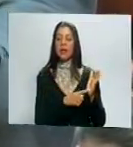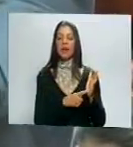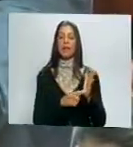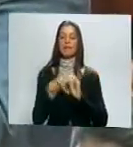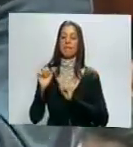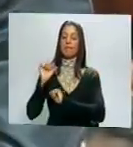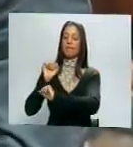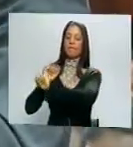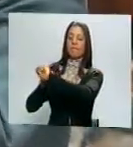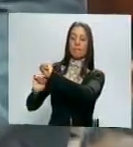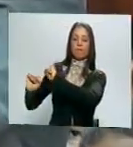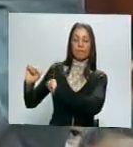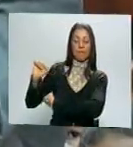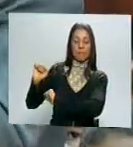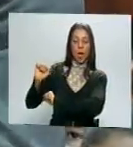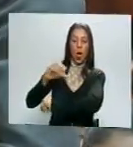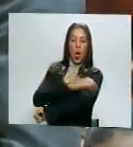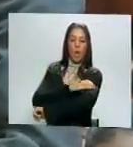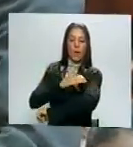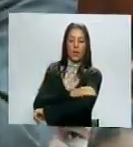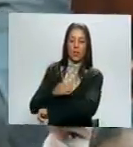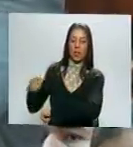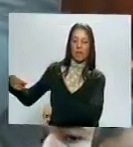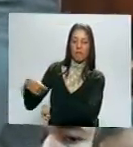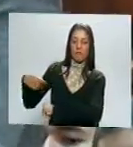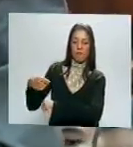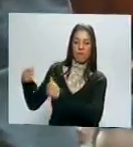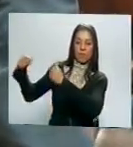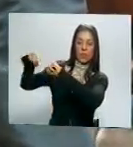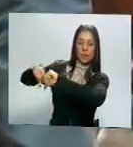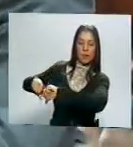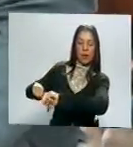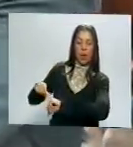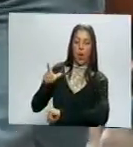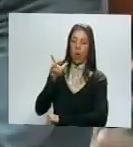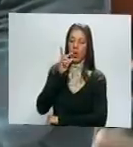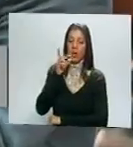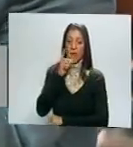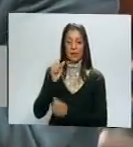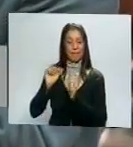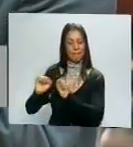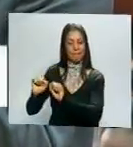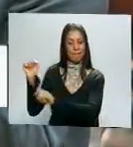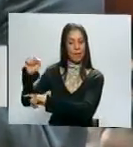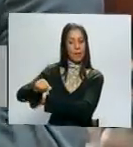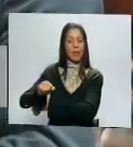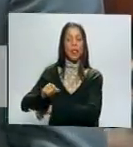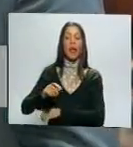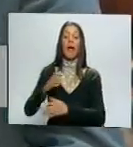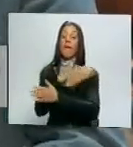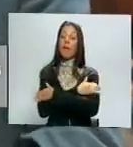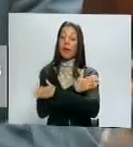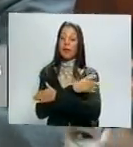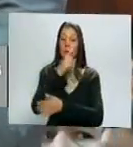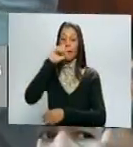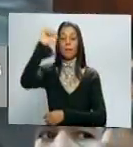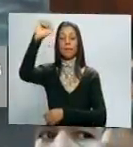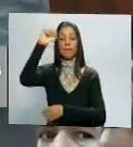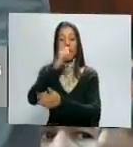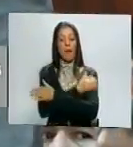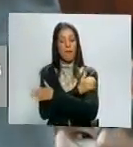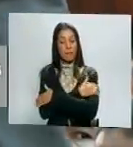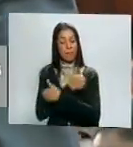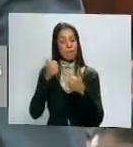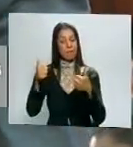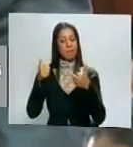la guerra más criminal que se le ha podido colocar a un gobierno alguno. Y felicitamos al presidente Nicolás Maduro, felicitamos la